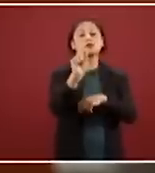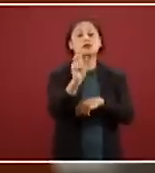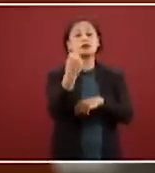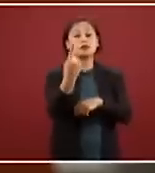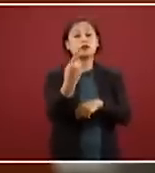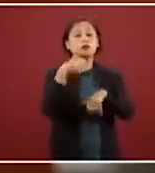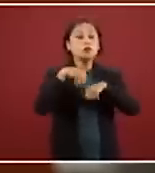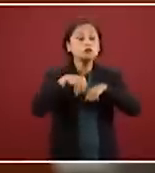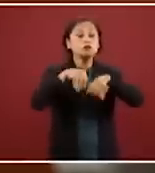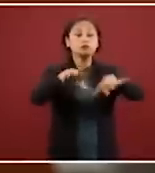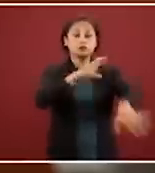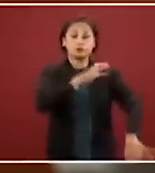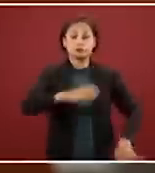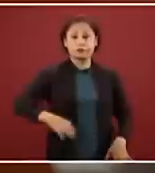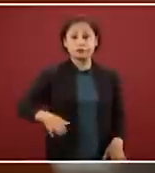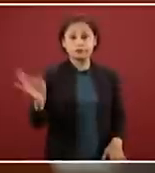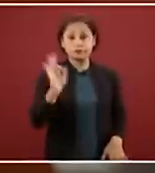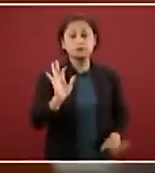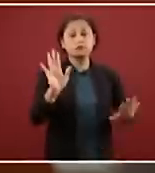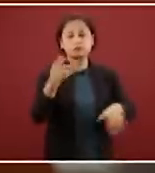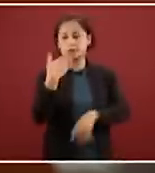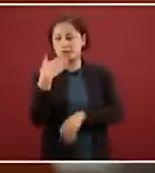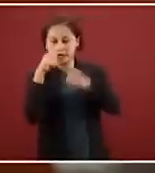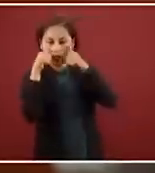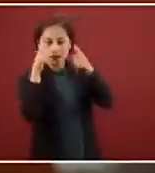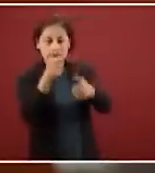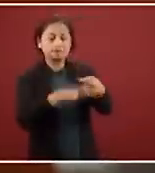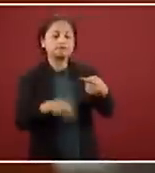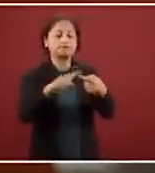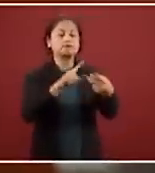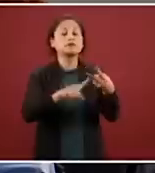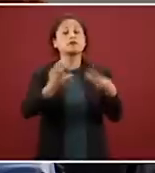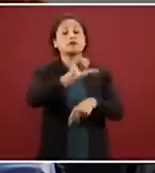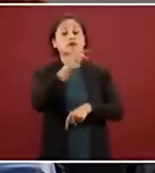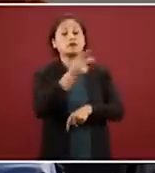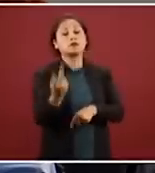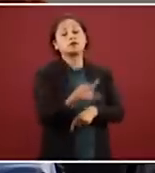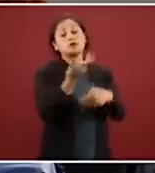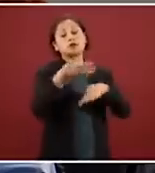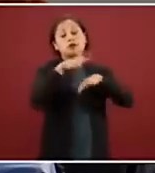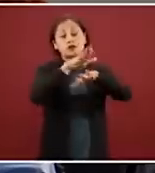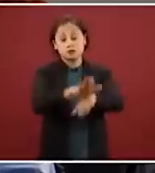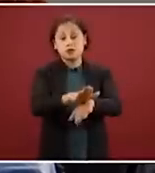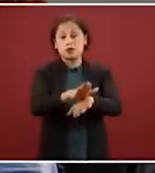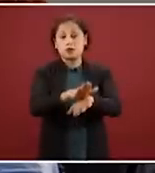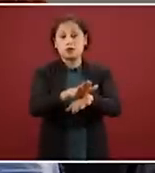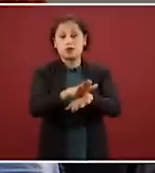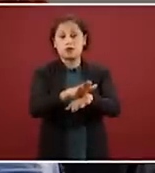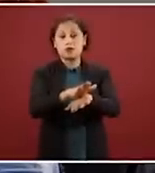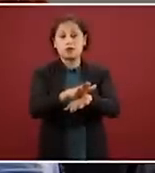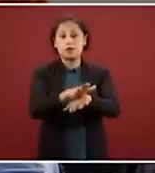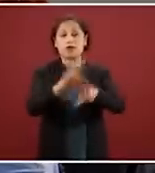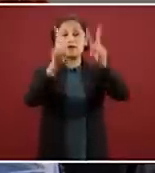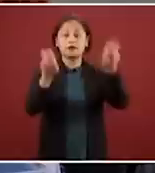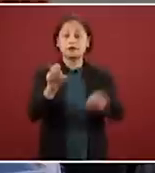vigilantes. Una segunda pregunta es en relación con un trabajo que se hizo de investigación sobre el ABC.